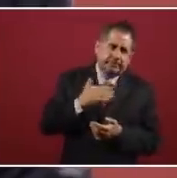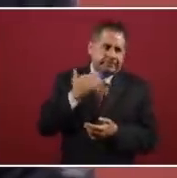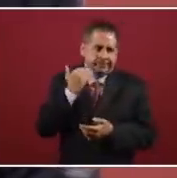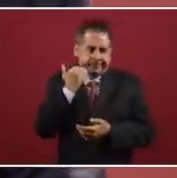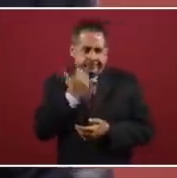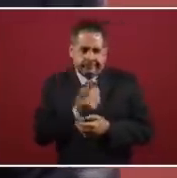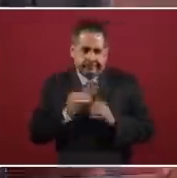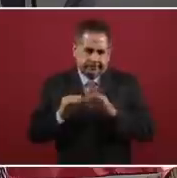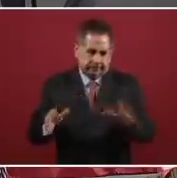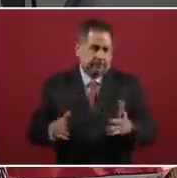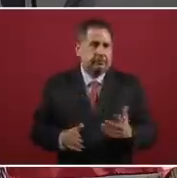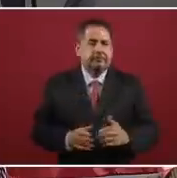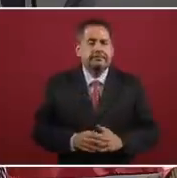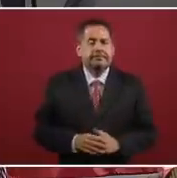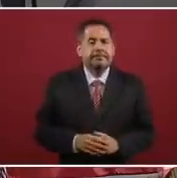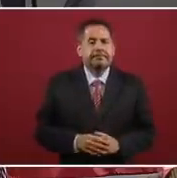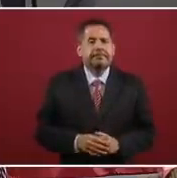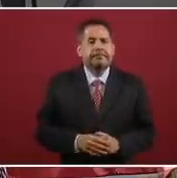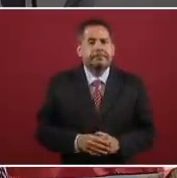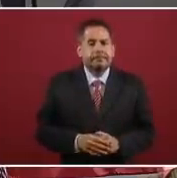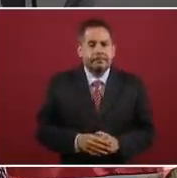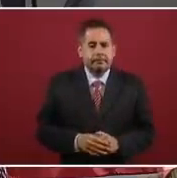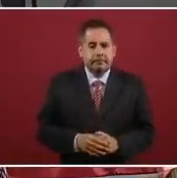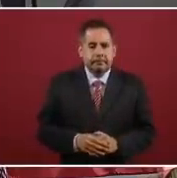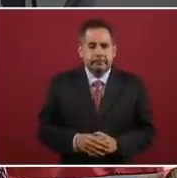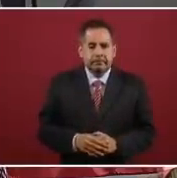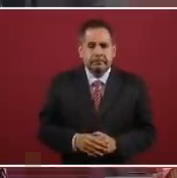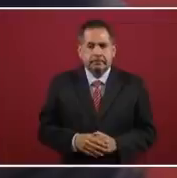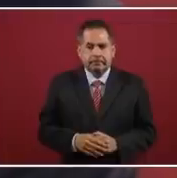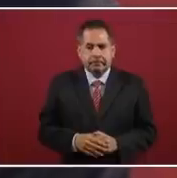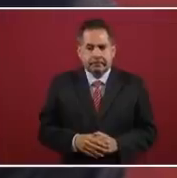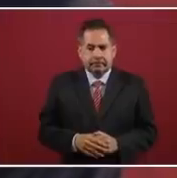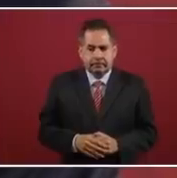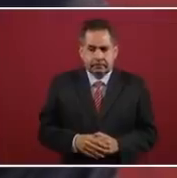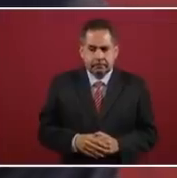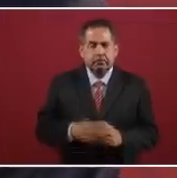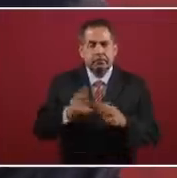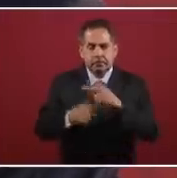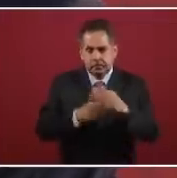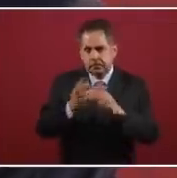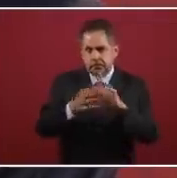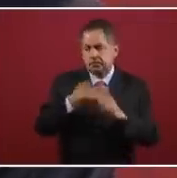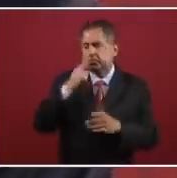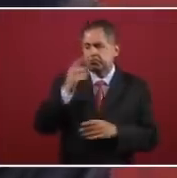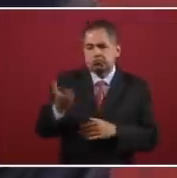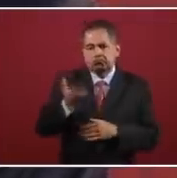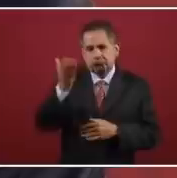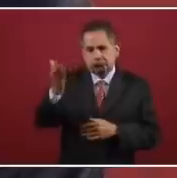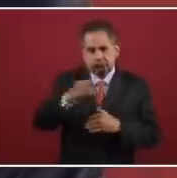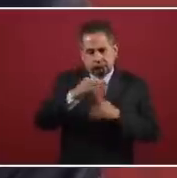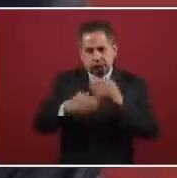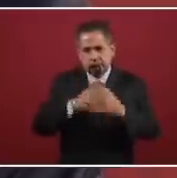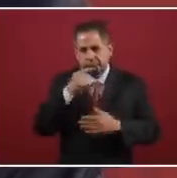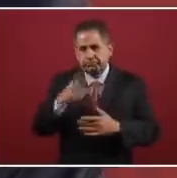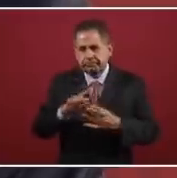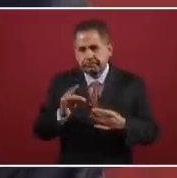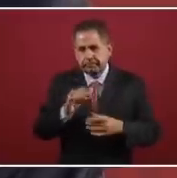amable, suave. Vamos a presentar toda la